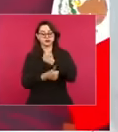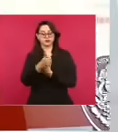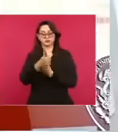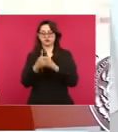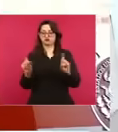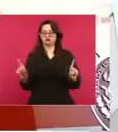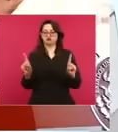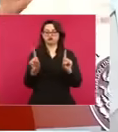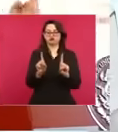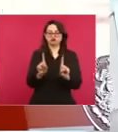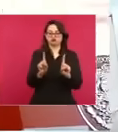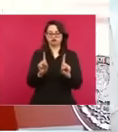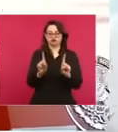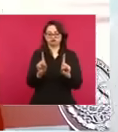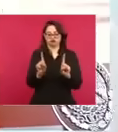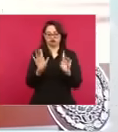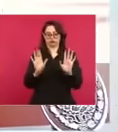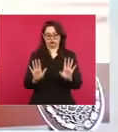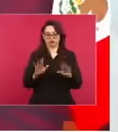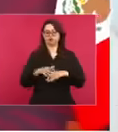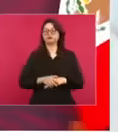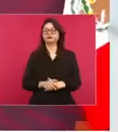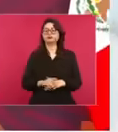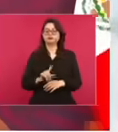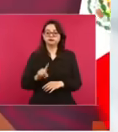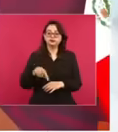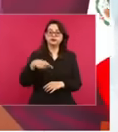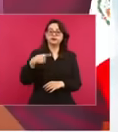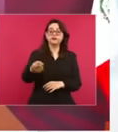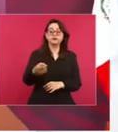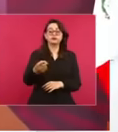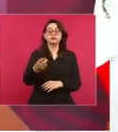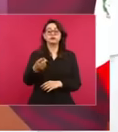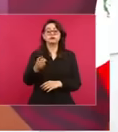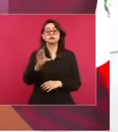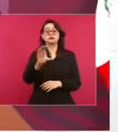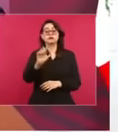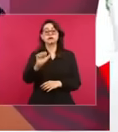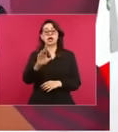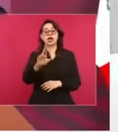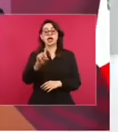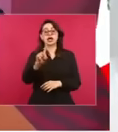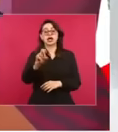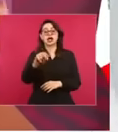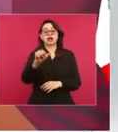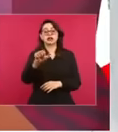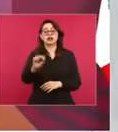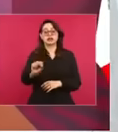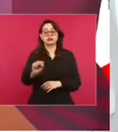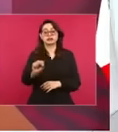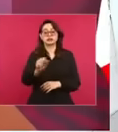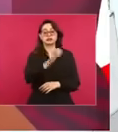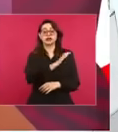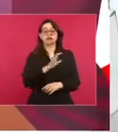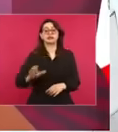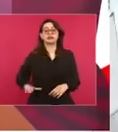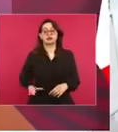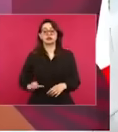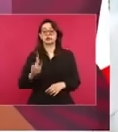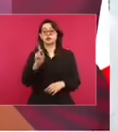no pertenecería a las filas de Morena. Pues bueno, claramente que aquí vemos cómo él pretende en su